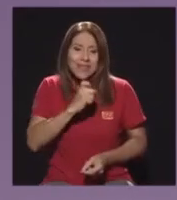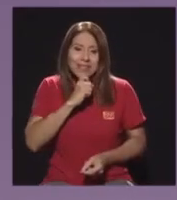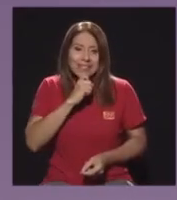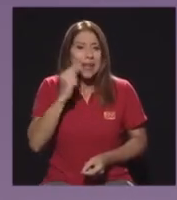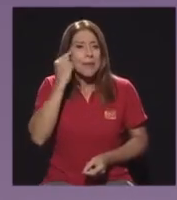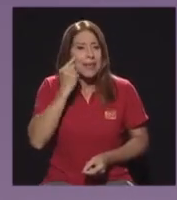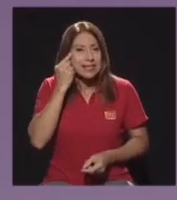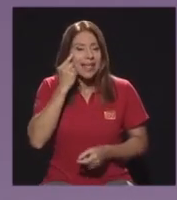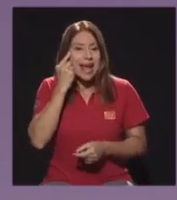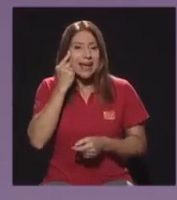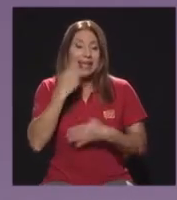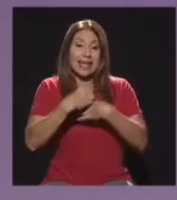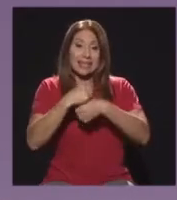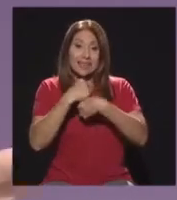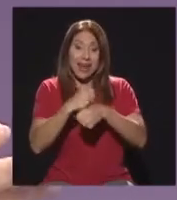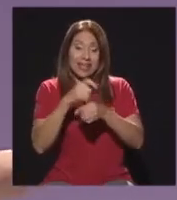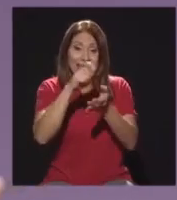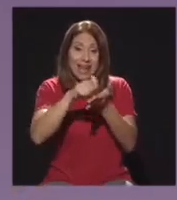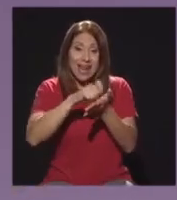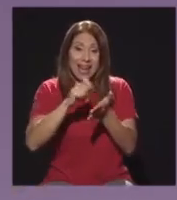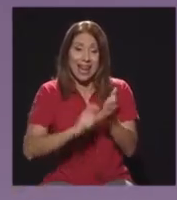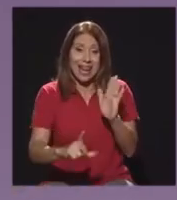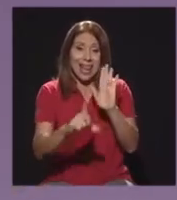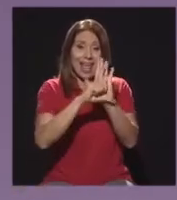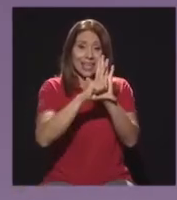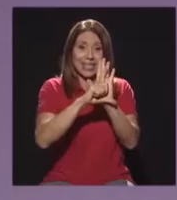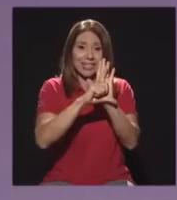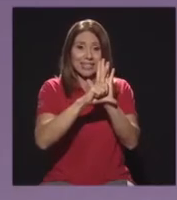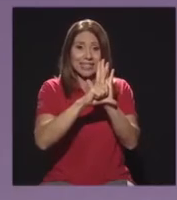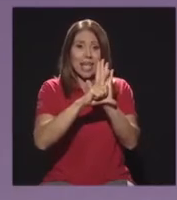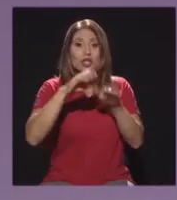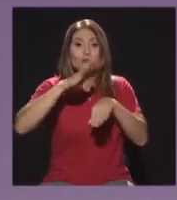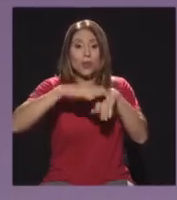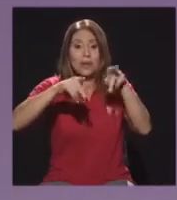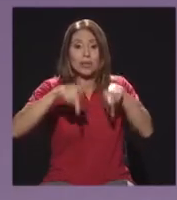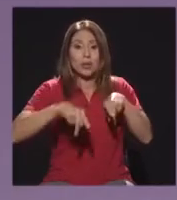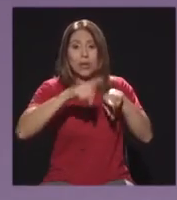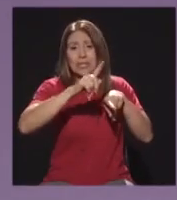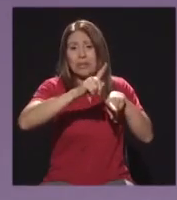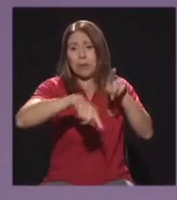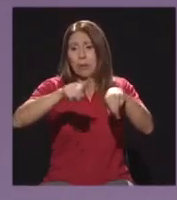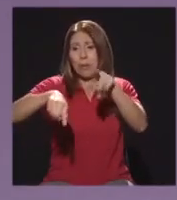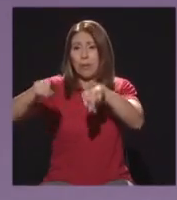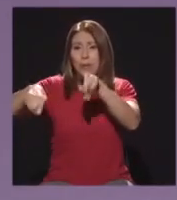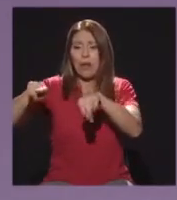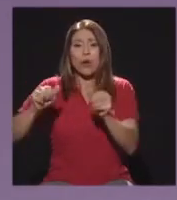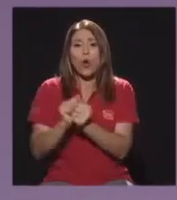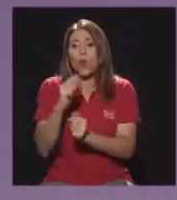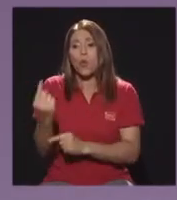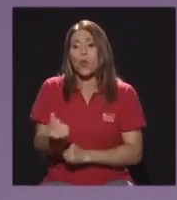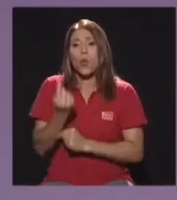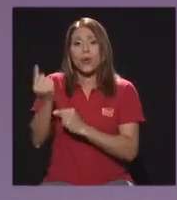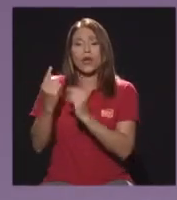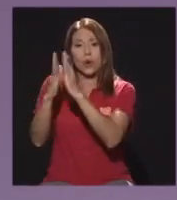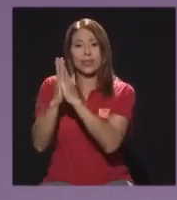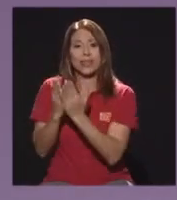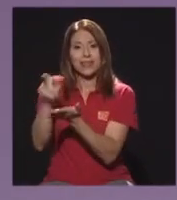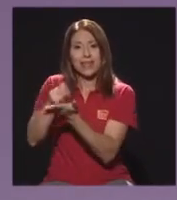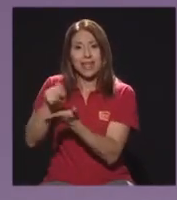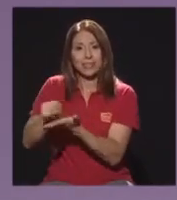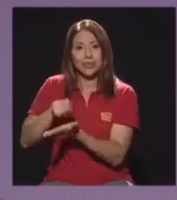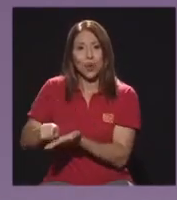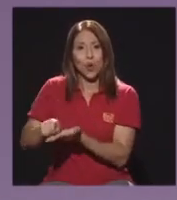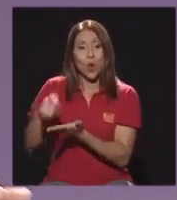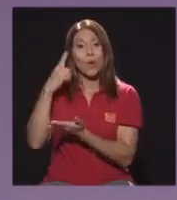legislar sobre una población tan diversa como la costarricense con un único texto porque estaríamos haciendo